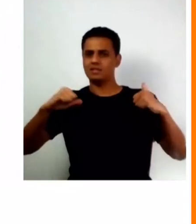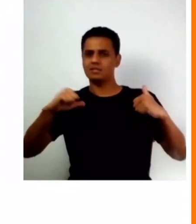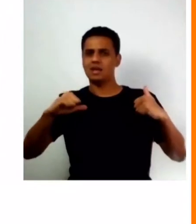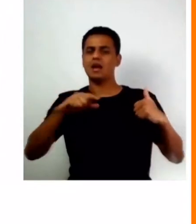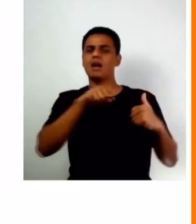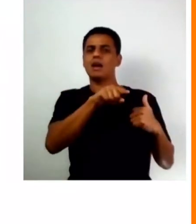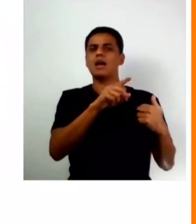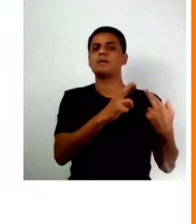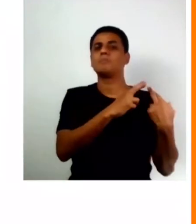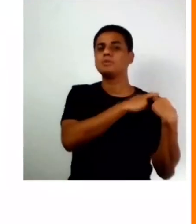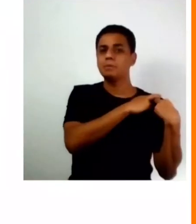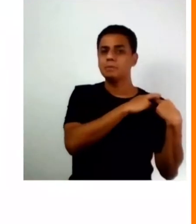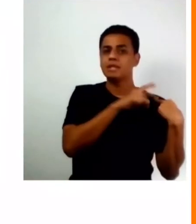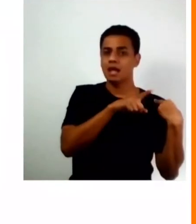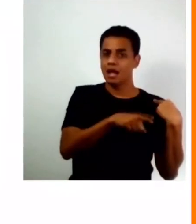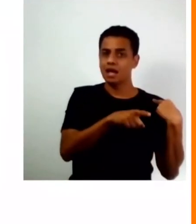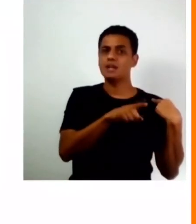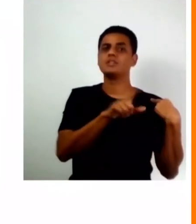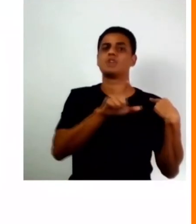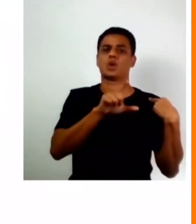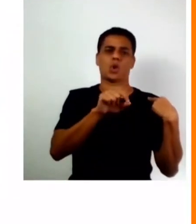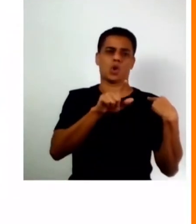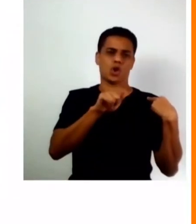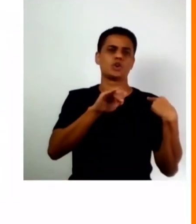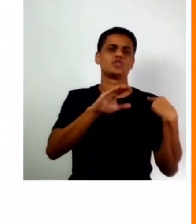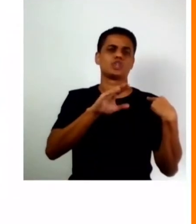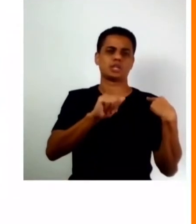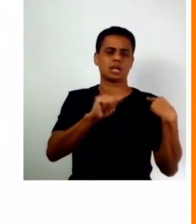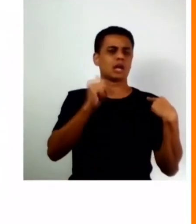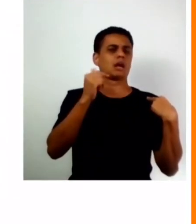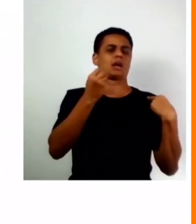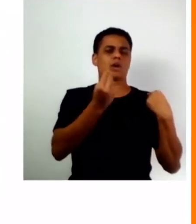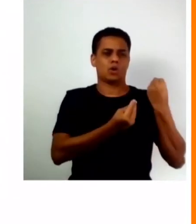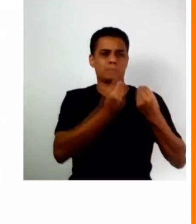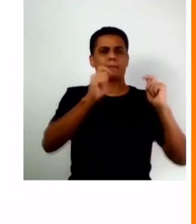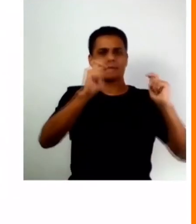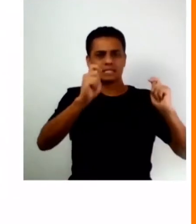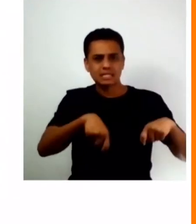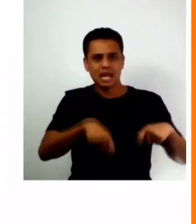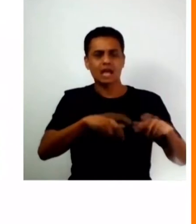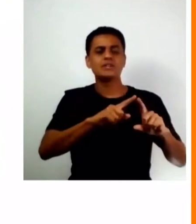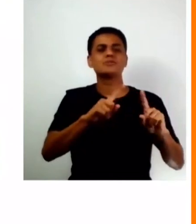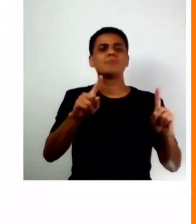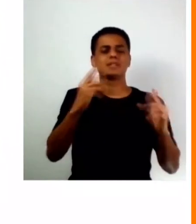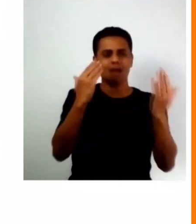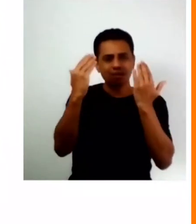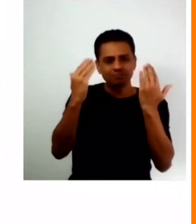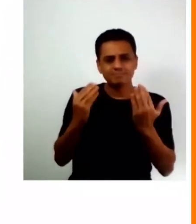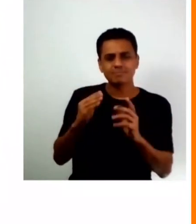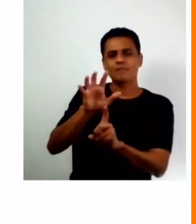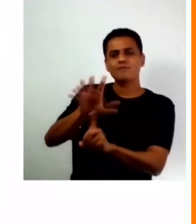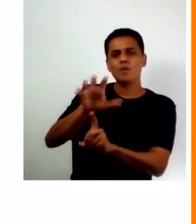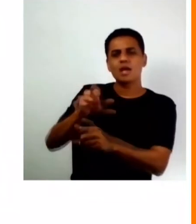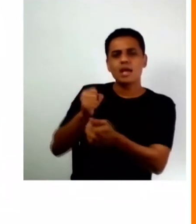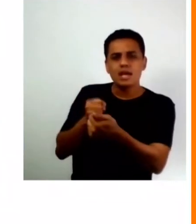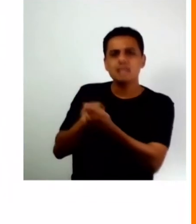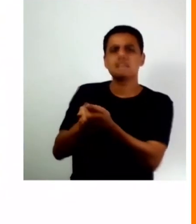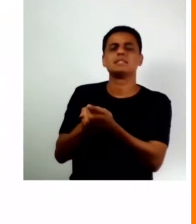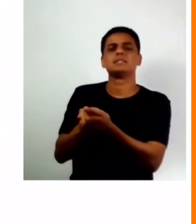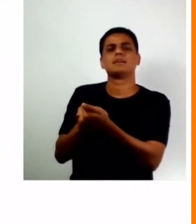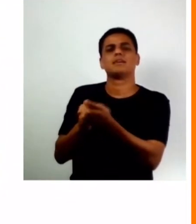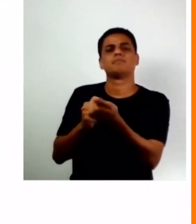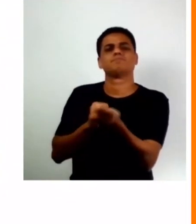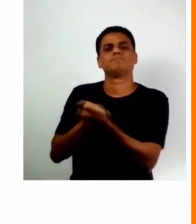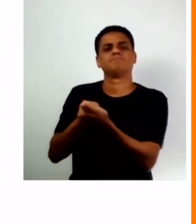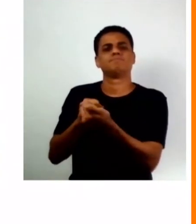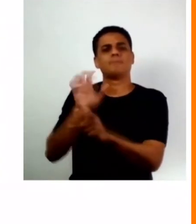lógica de fomento del arte, de la creatividad, etc., con impactos que tengan e que mejoren condiciones de vida. A isto